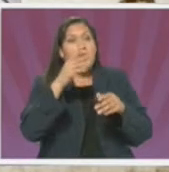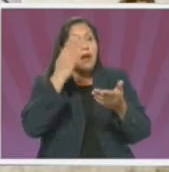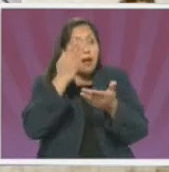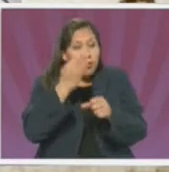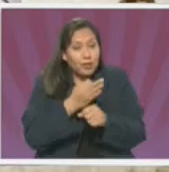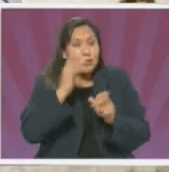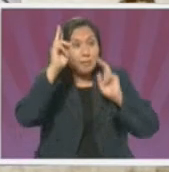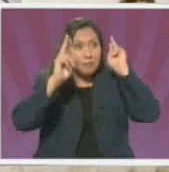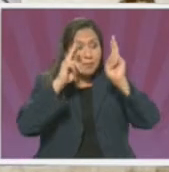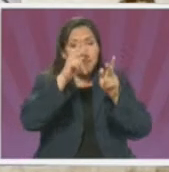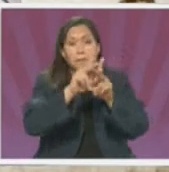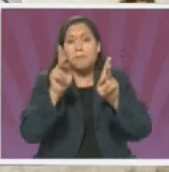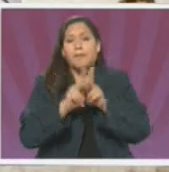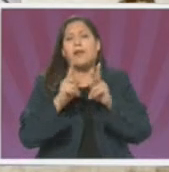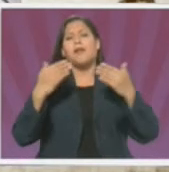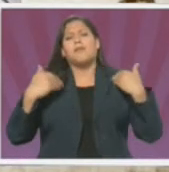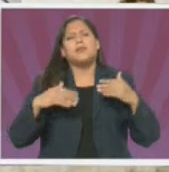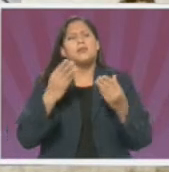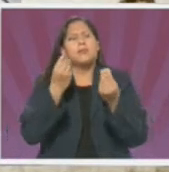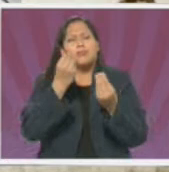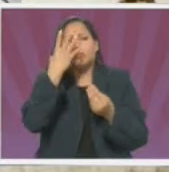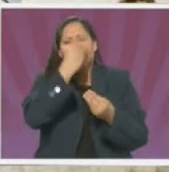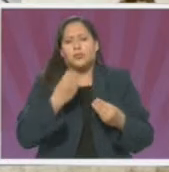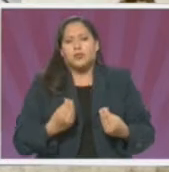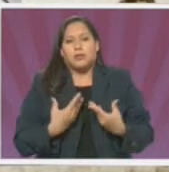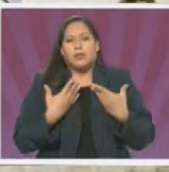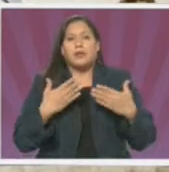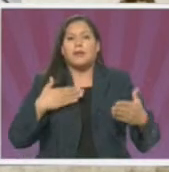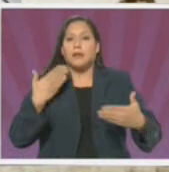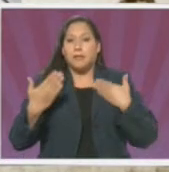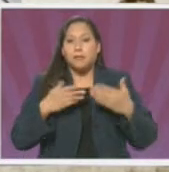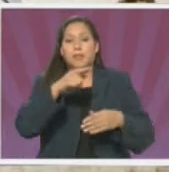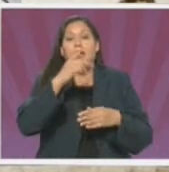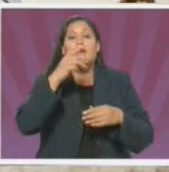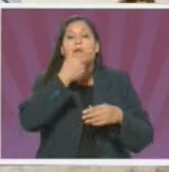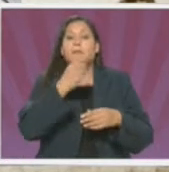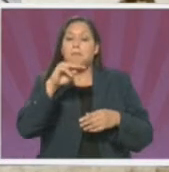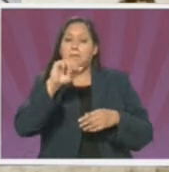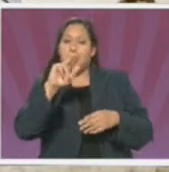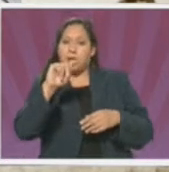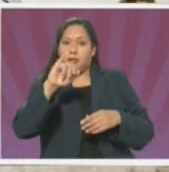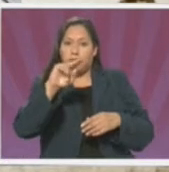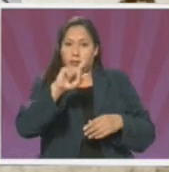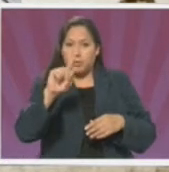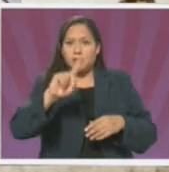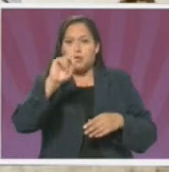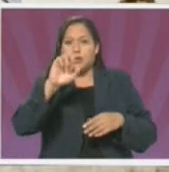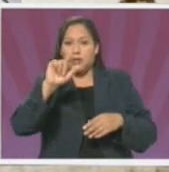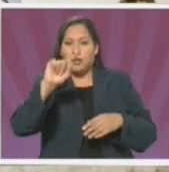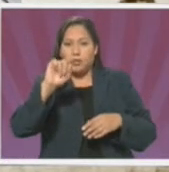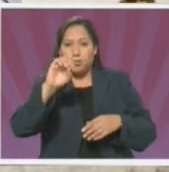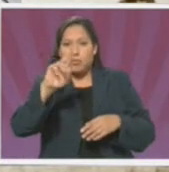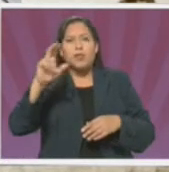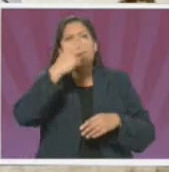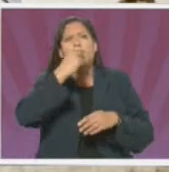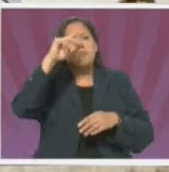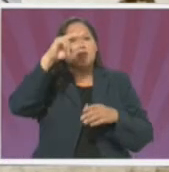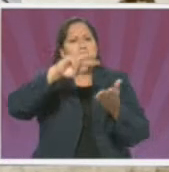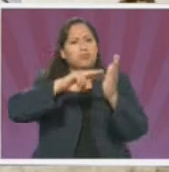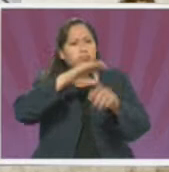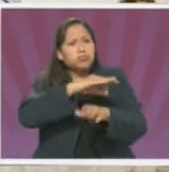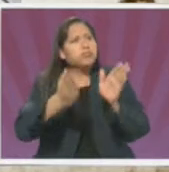es un paseo muy, muy agradable. Martínez de la Torre, un hombre visionario, de los primeros desarrolladores inmobiliarios de la Ciudad de